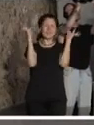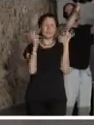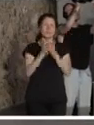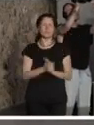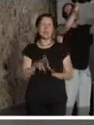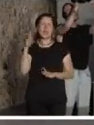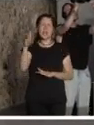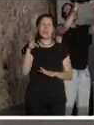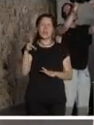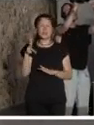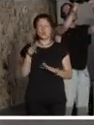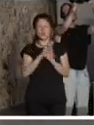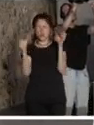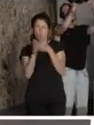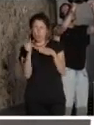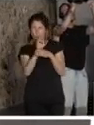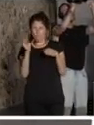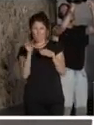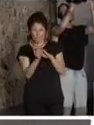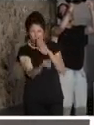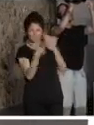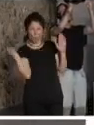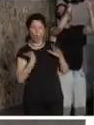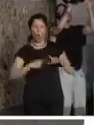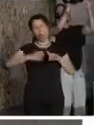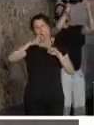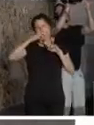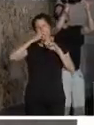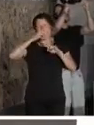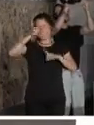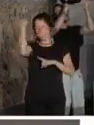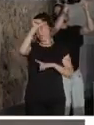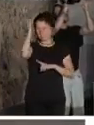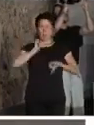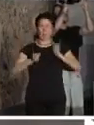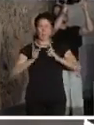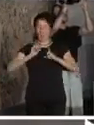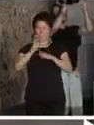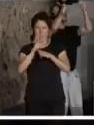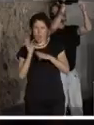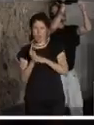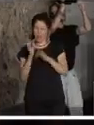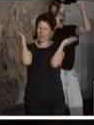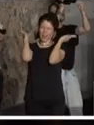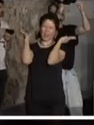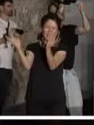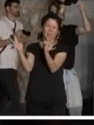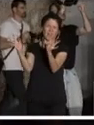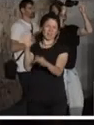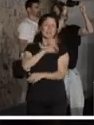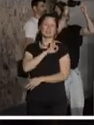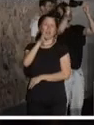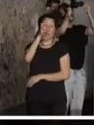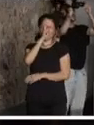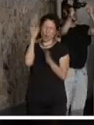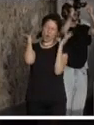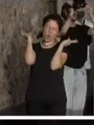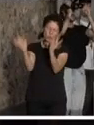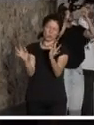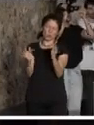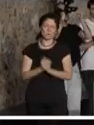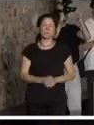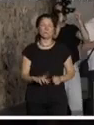los recortes de derechos del partido popular frente al machismo del partido popular nunca más con nuestro silencio señor faijó